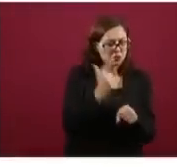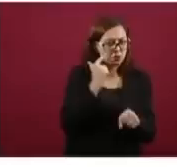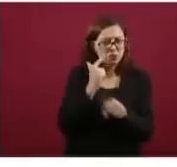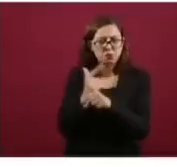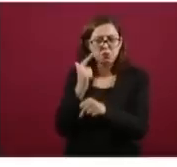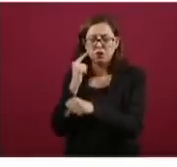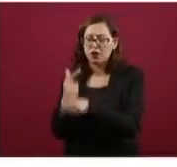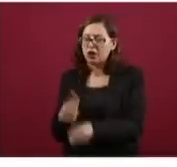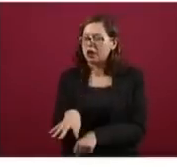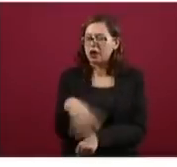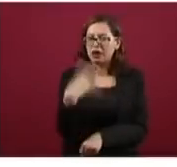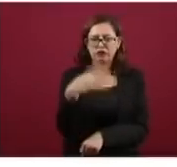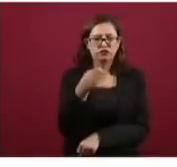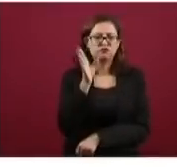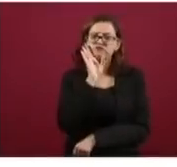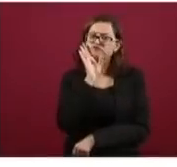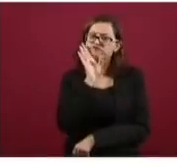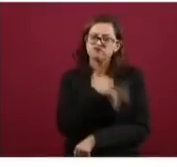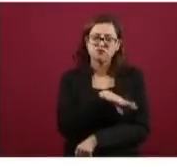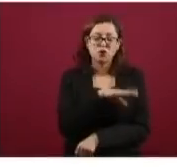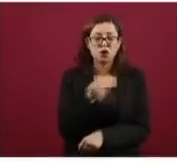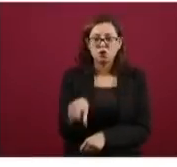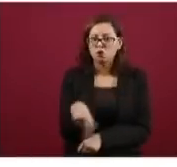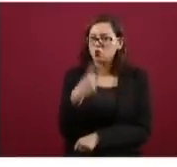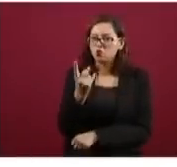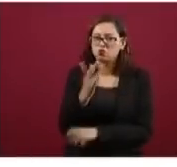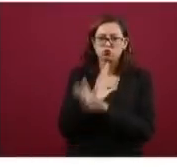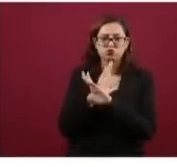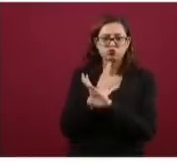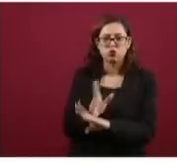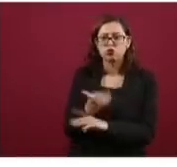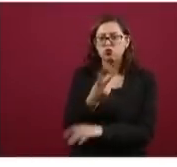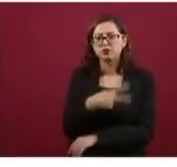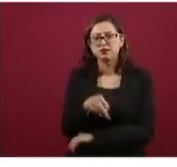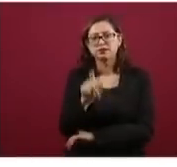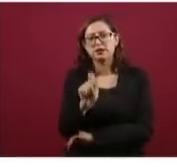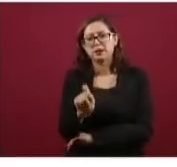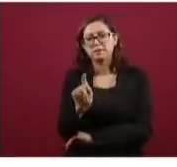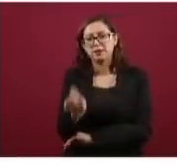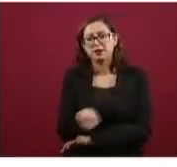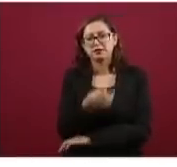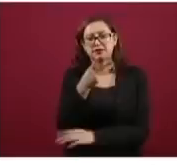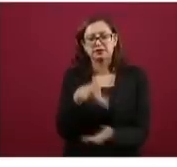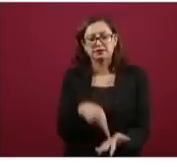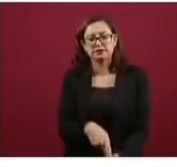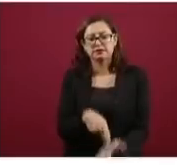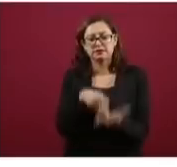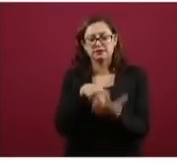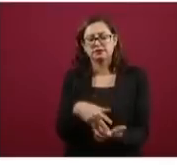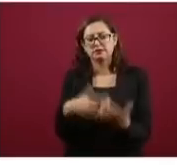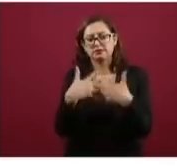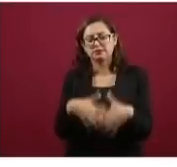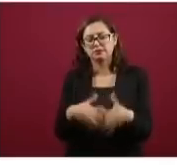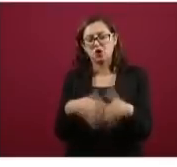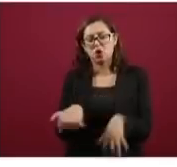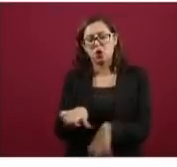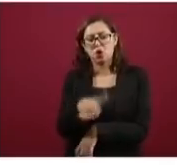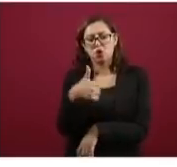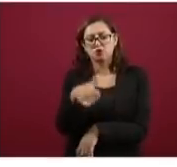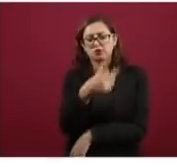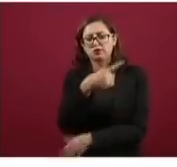1 no se dejó verificar de 223 básculas verificadas inmovilizamos 11 de